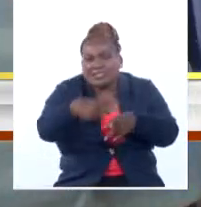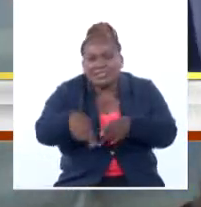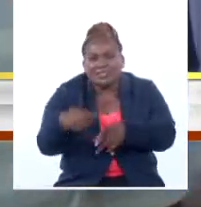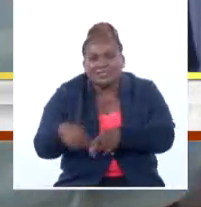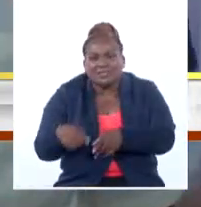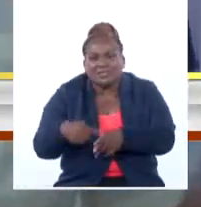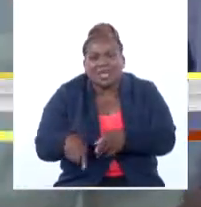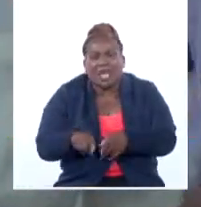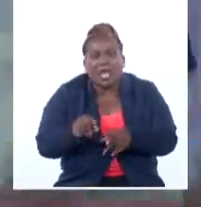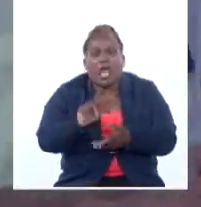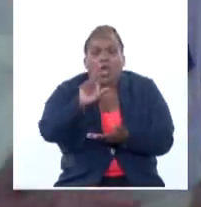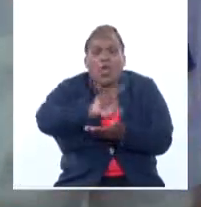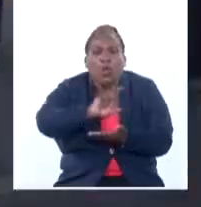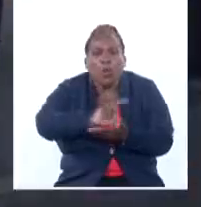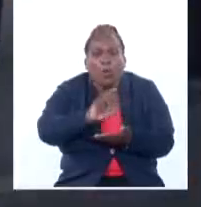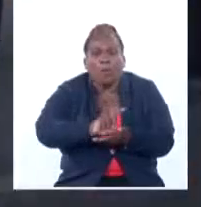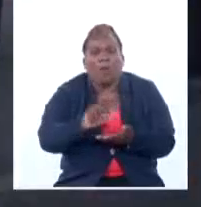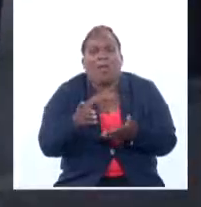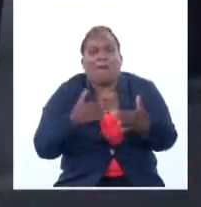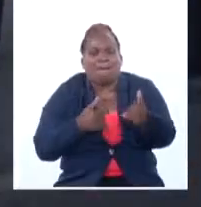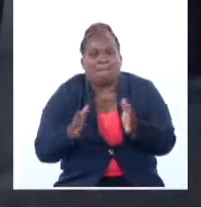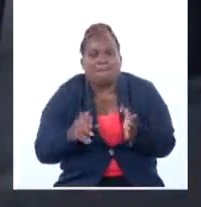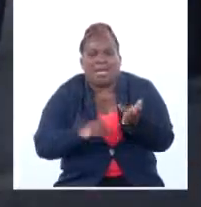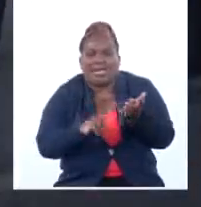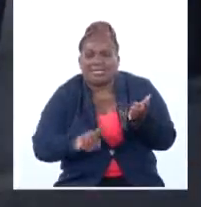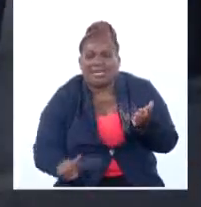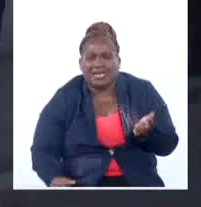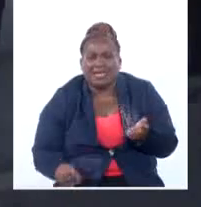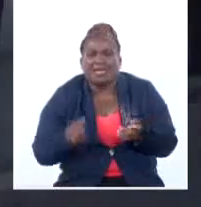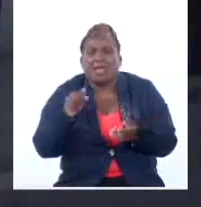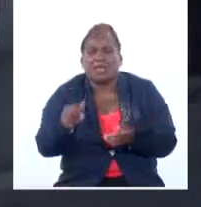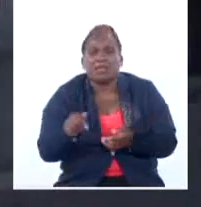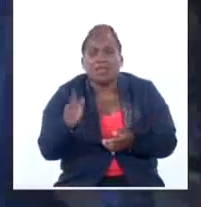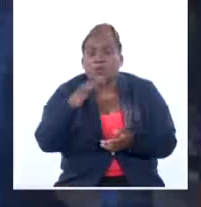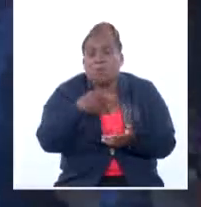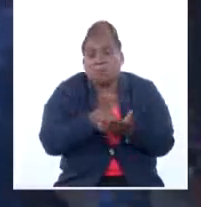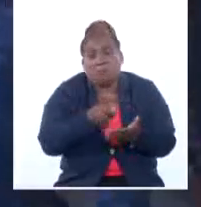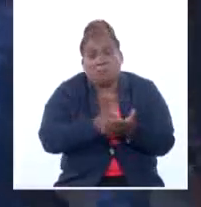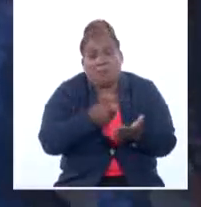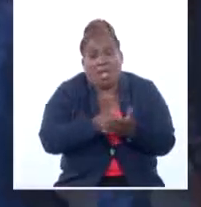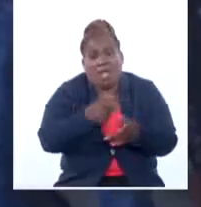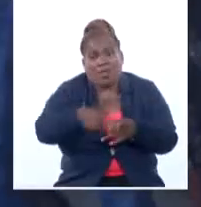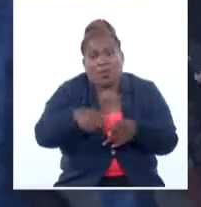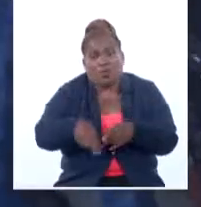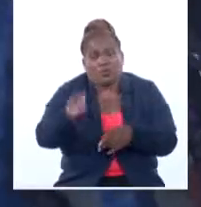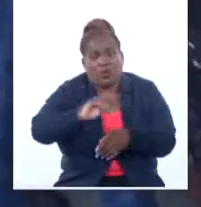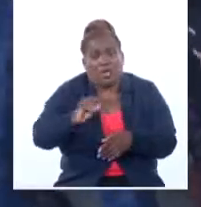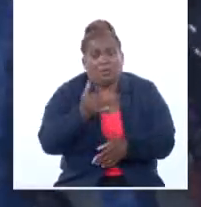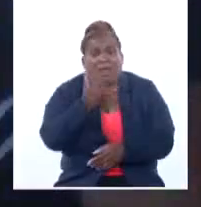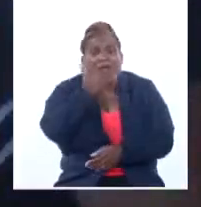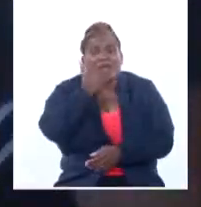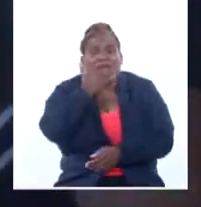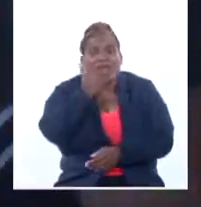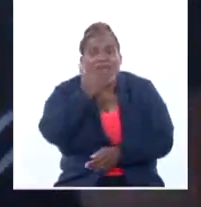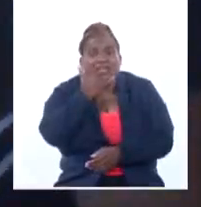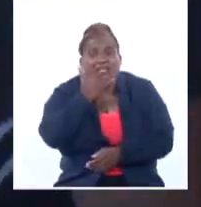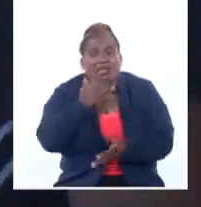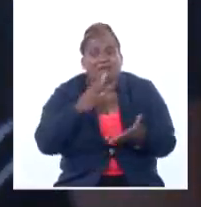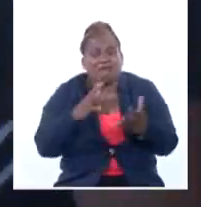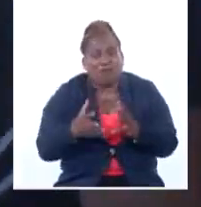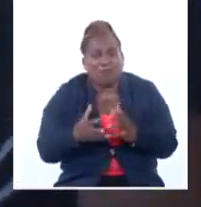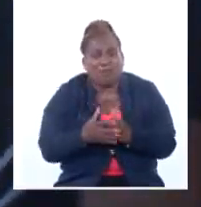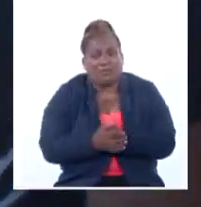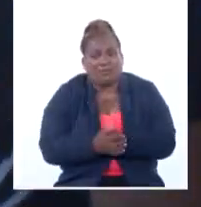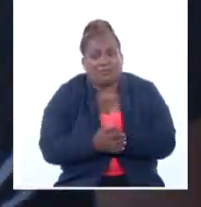como neumáticos, baterías y de las cadenas de impago con otros organismos que mellan el proceso económico de la empresa.